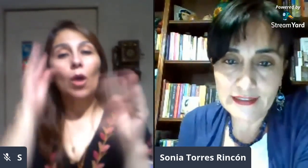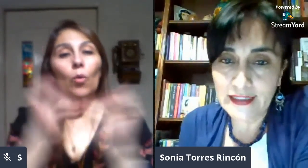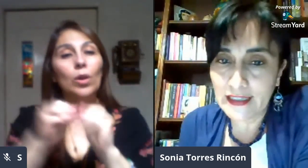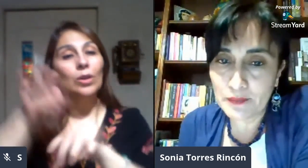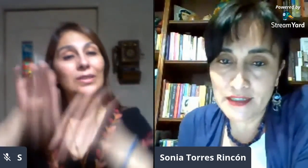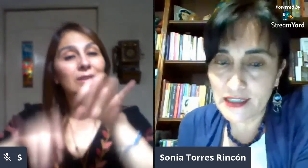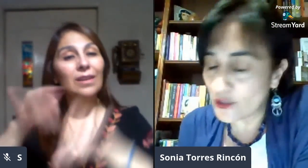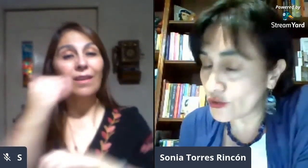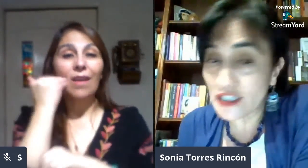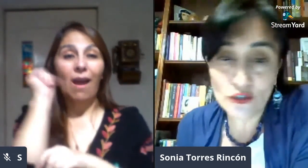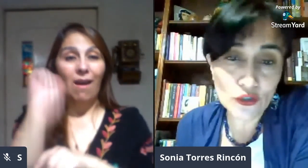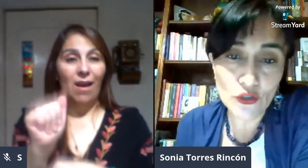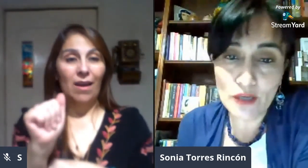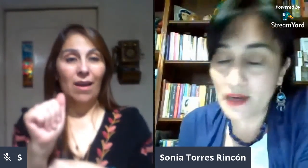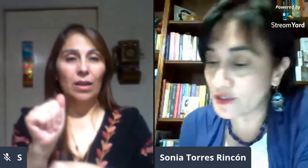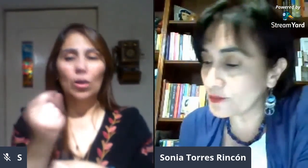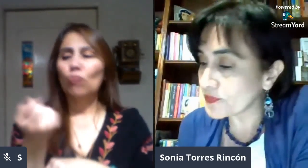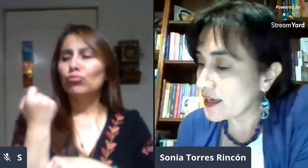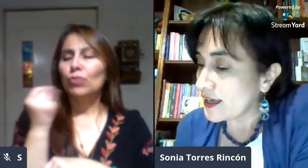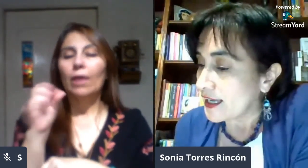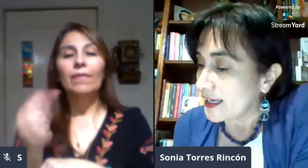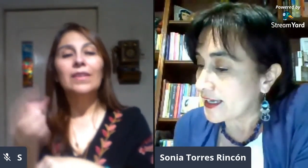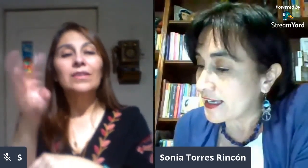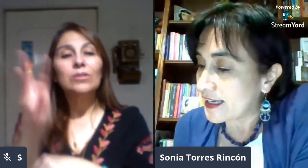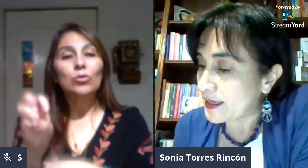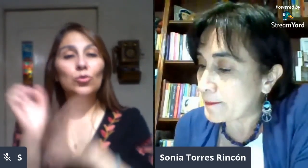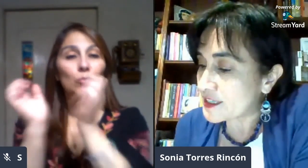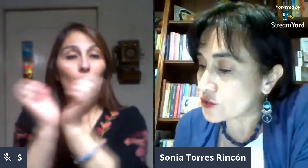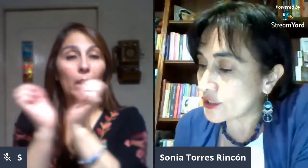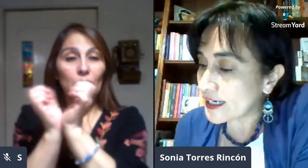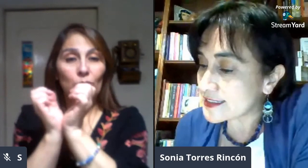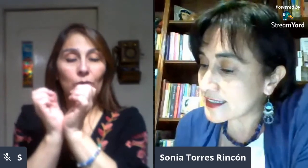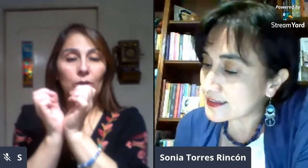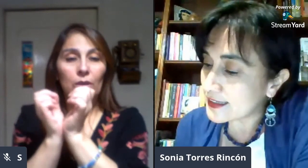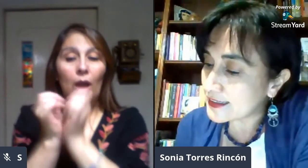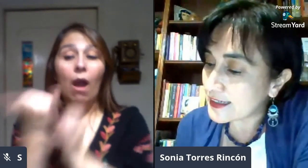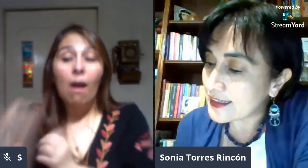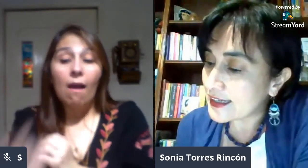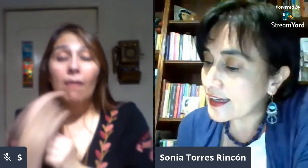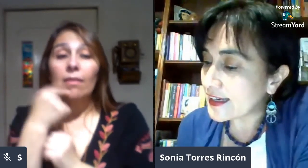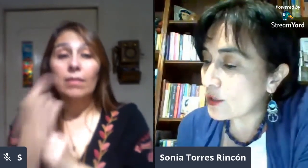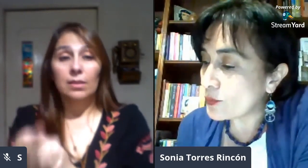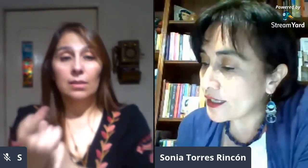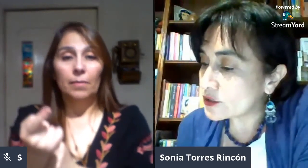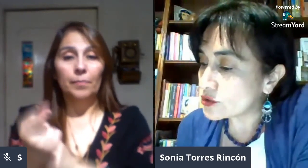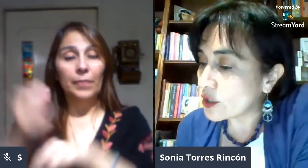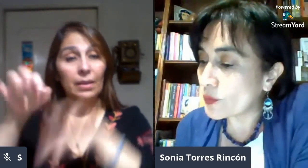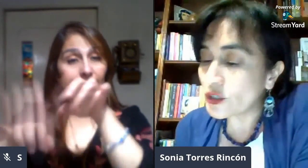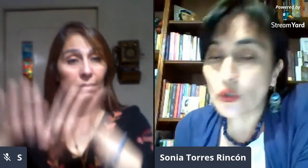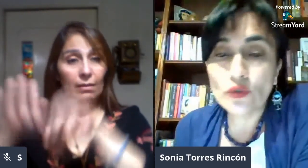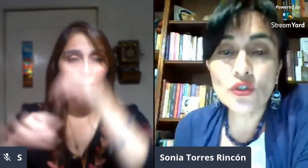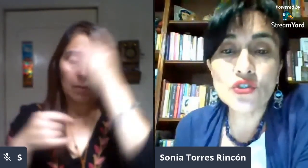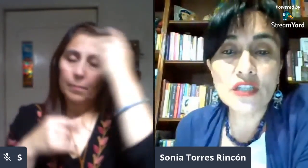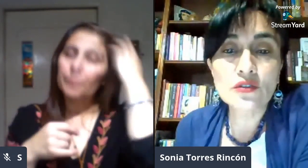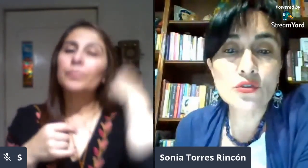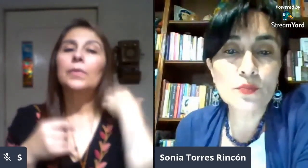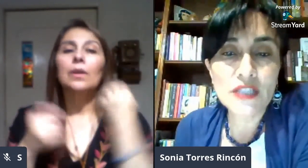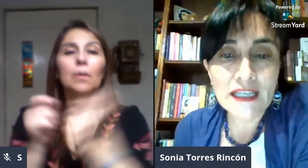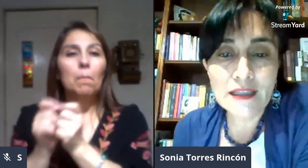Mujer del pasado 18 de mayo, menciona la secretaria que se aumentó